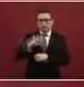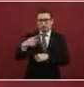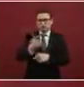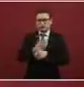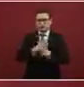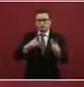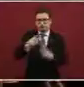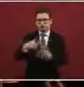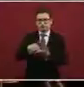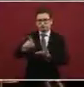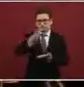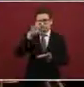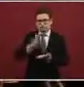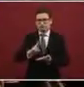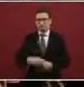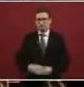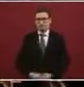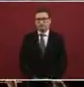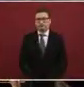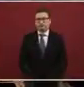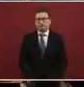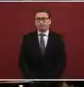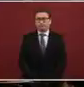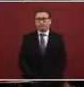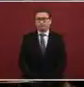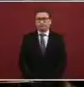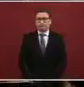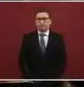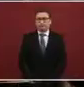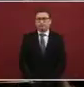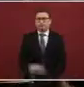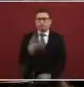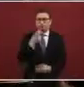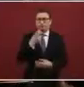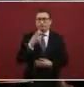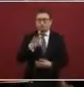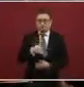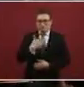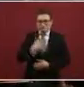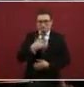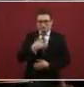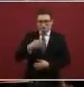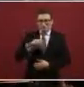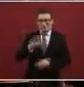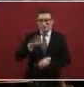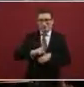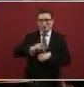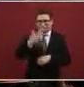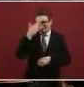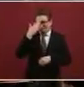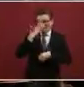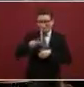las personas. Como decía yo, esa es una inspiración y por eso esta conmemoración tiene mucho que ver con